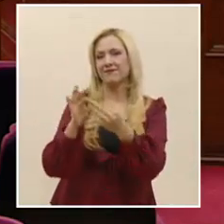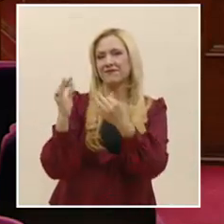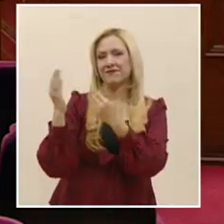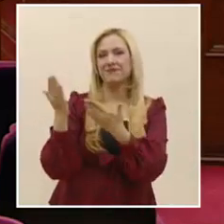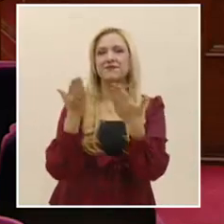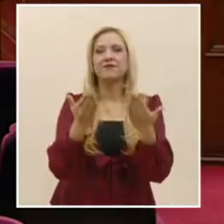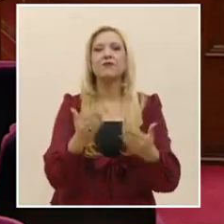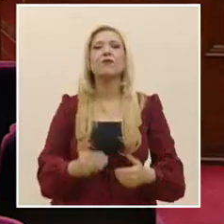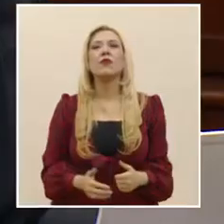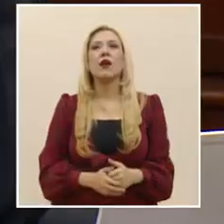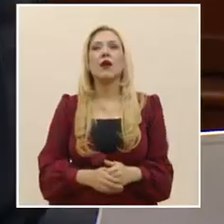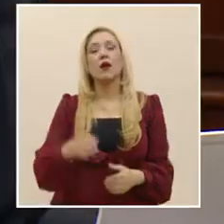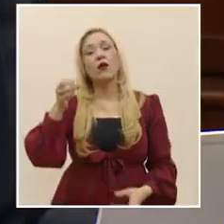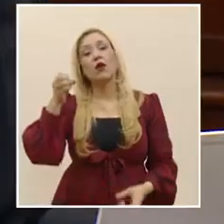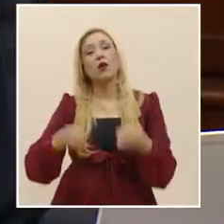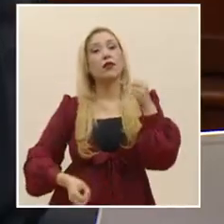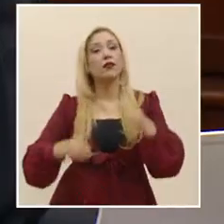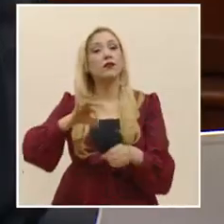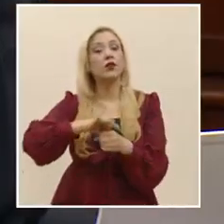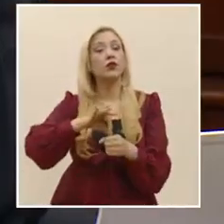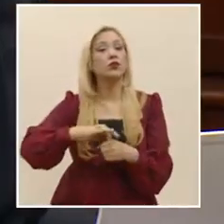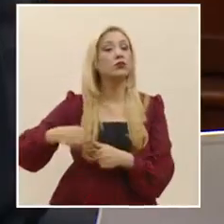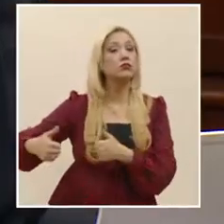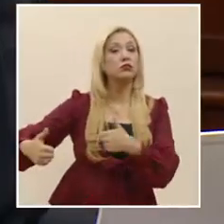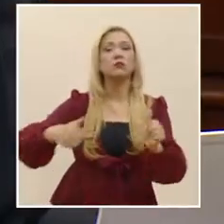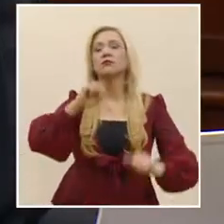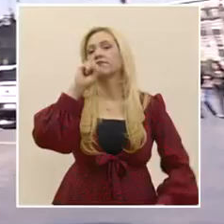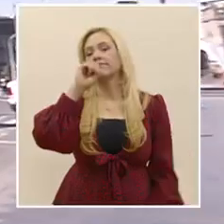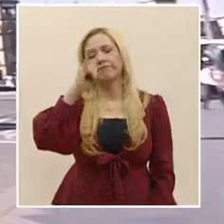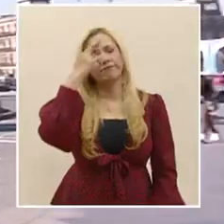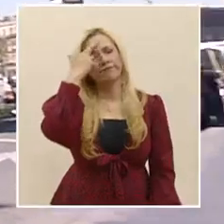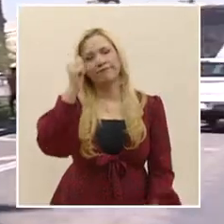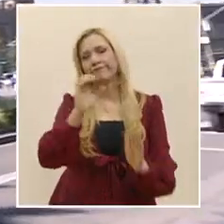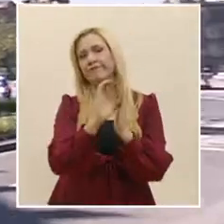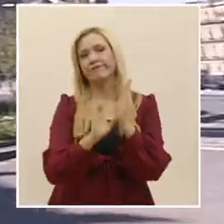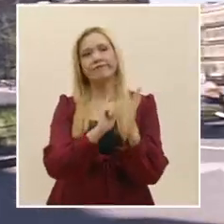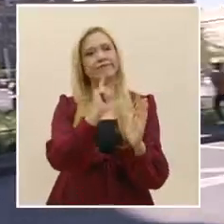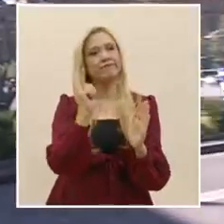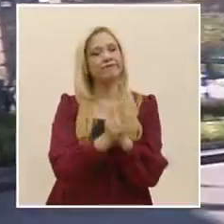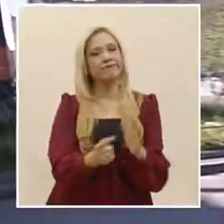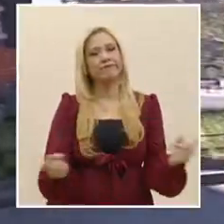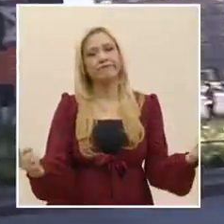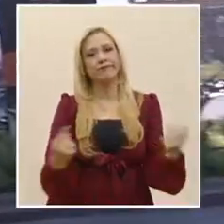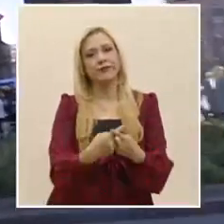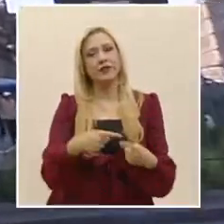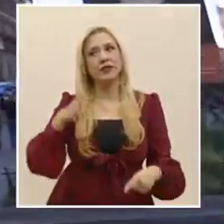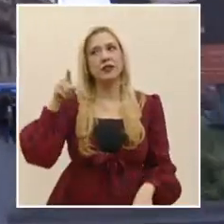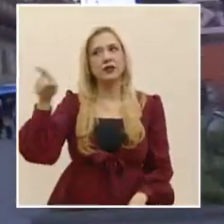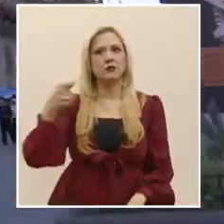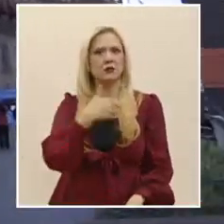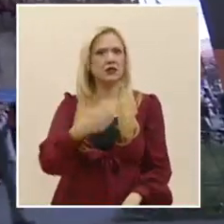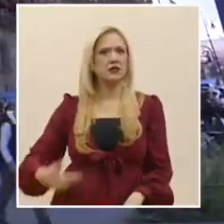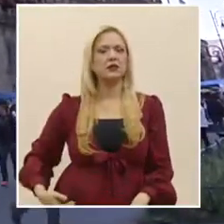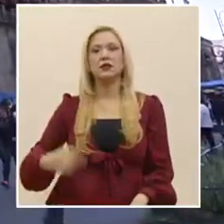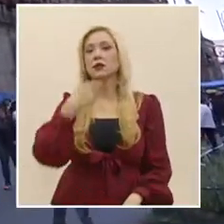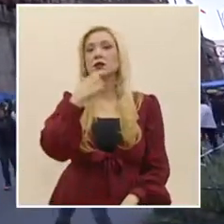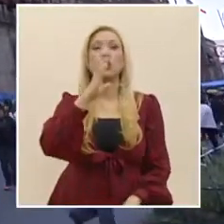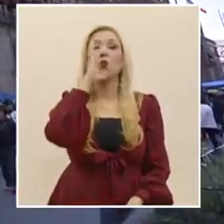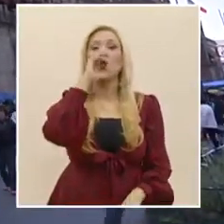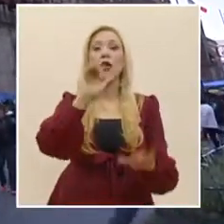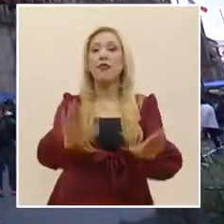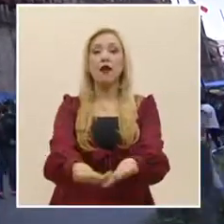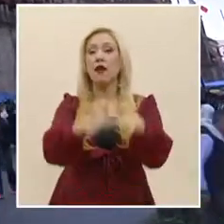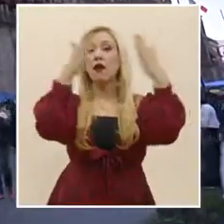votos, el Pleno de la Corte determinó que es inconstitucional el acuerdo del Ejecutivo Federal que declaraba de interés público